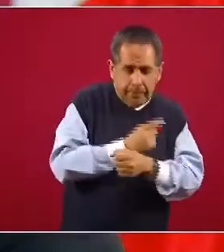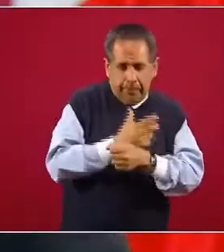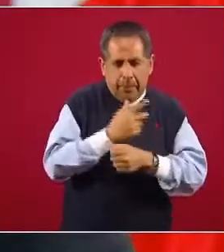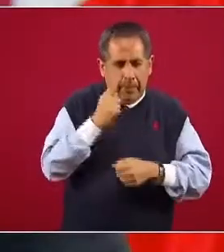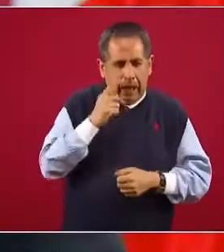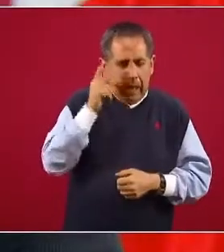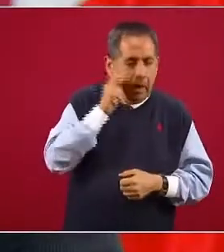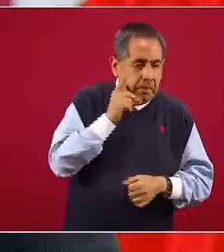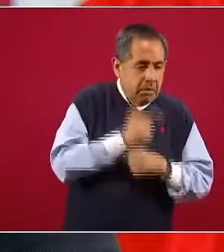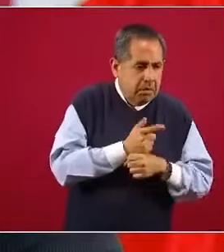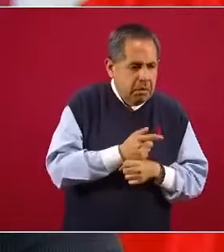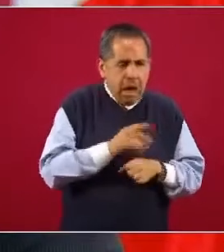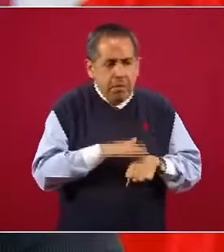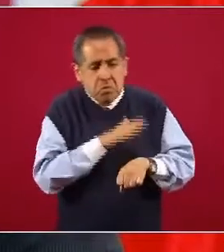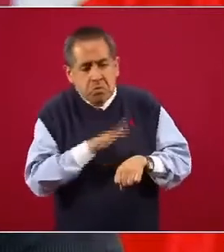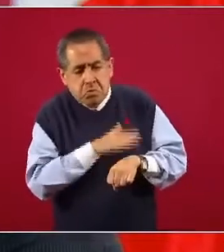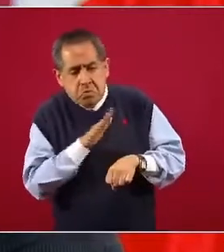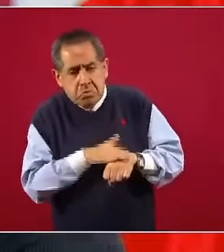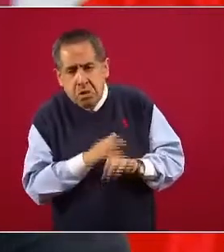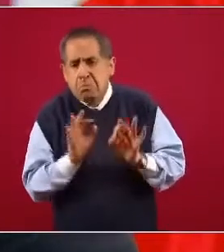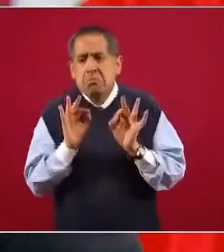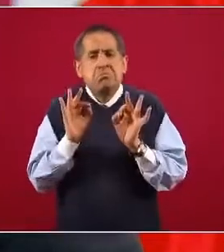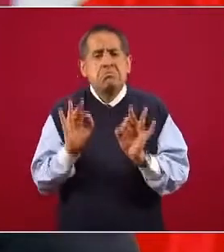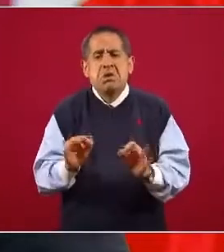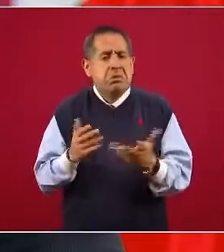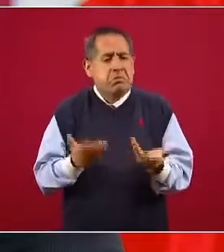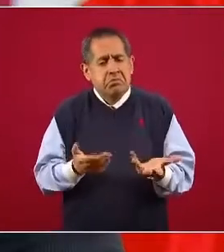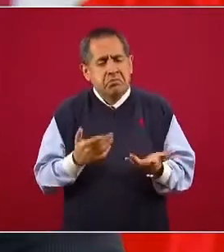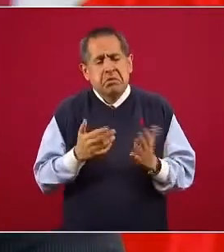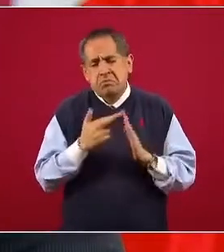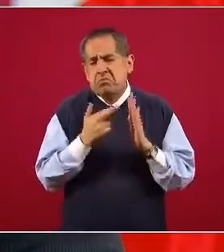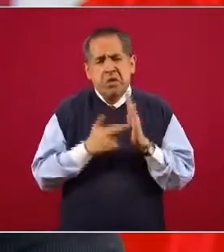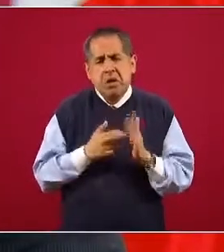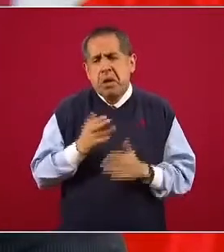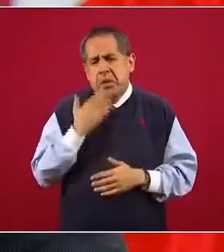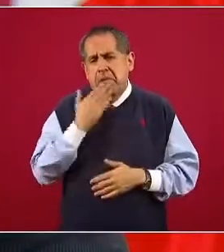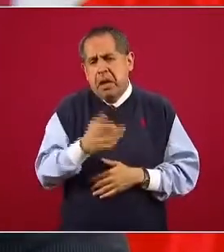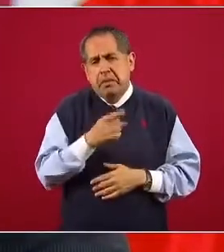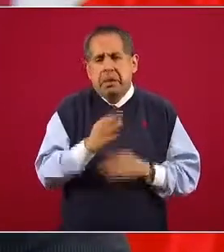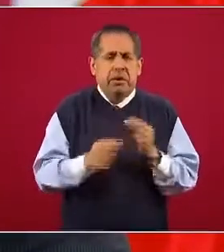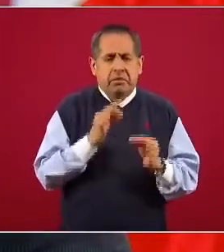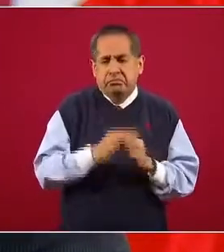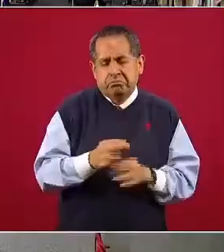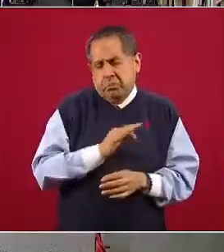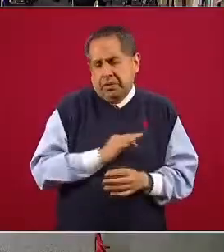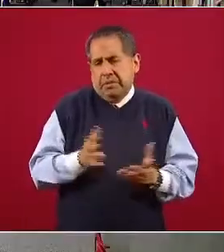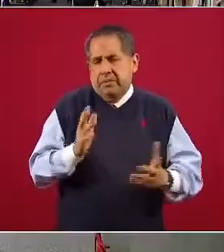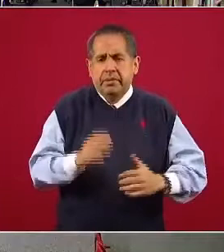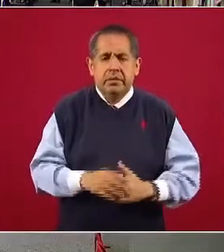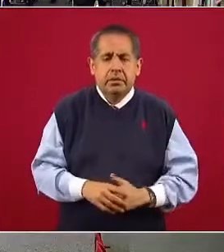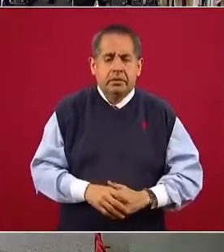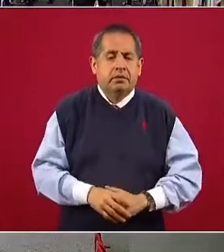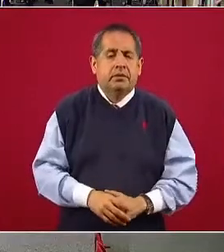diagnóstico cumplieron con todas las características que se requerían para dar por confirmada la prueba.